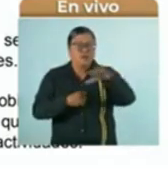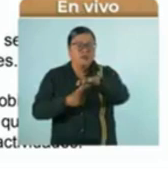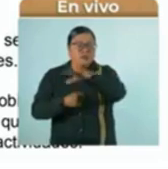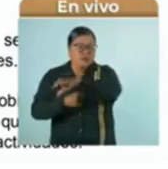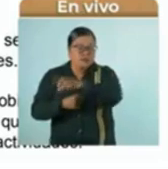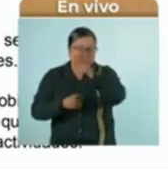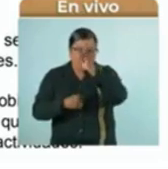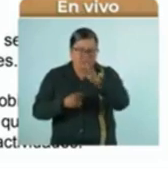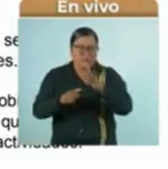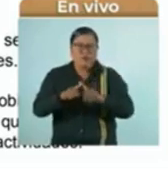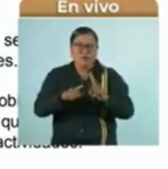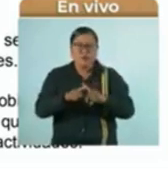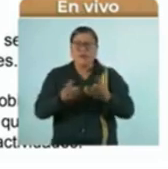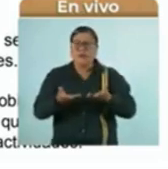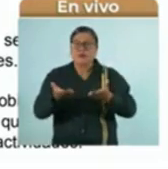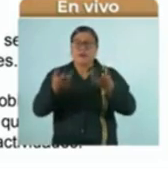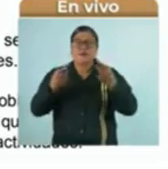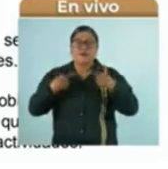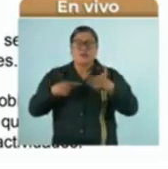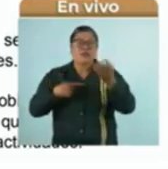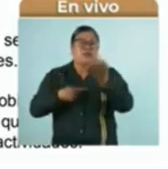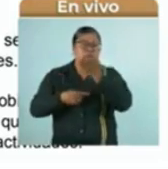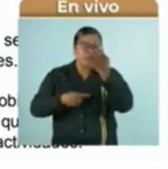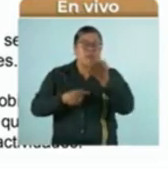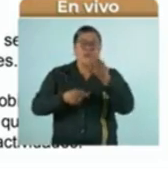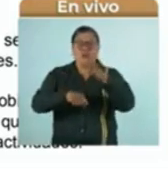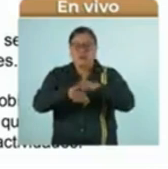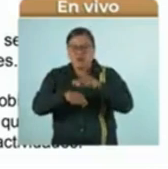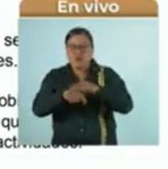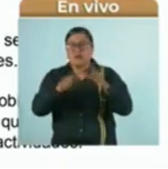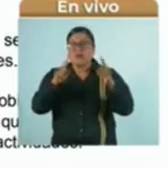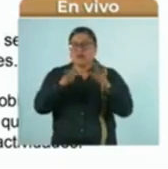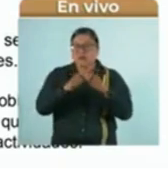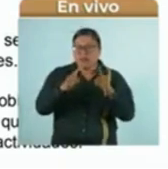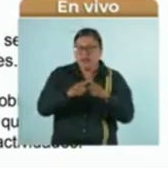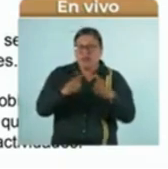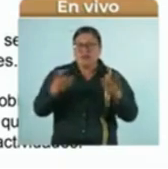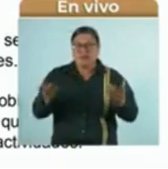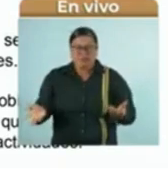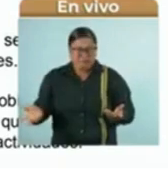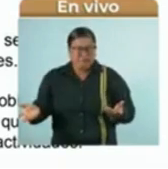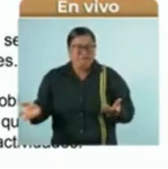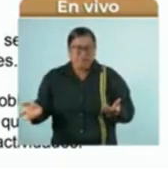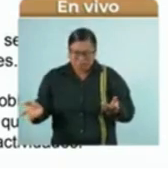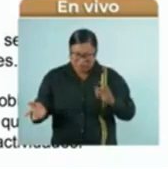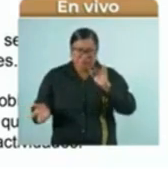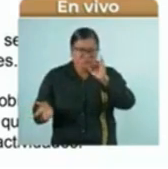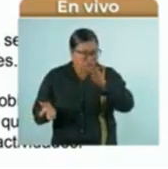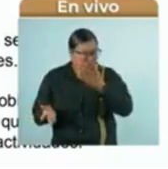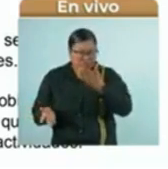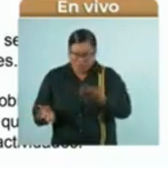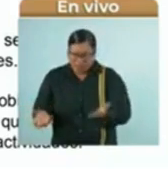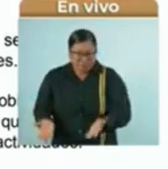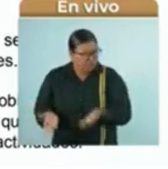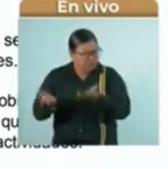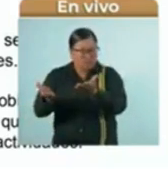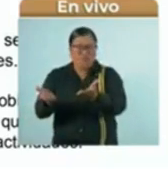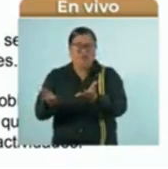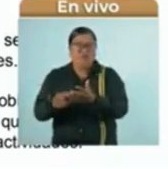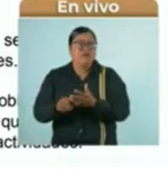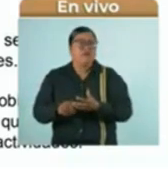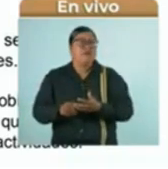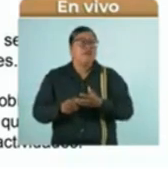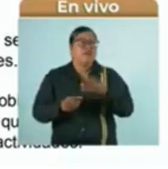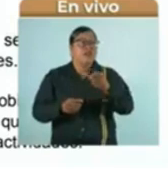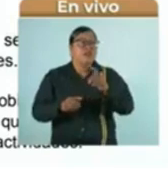para equipamiento público, escuelas y clínicas, templos, se dijo, se van a reconocer. Se definirá